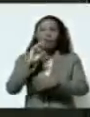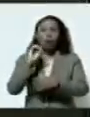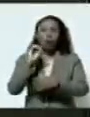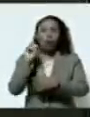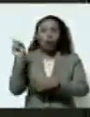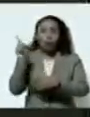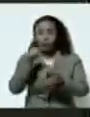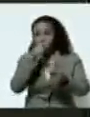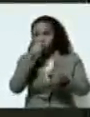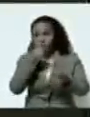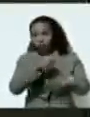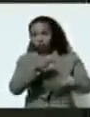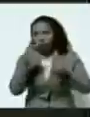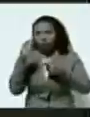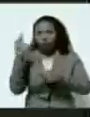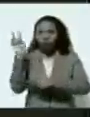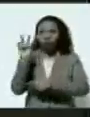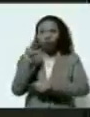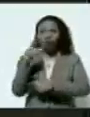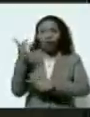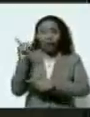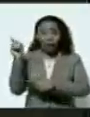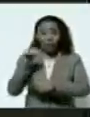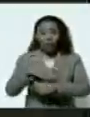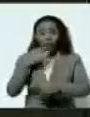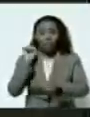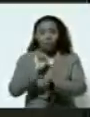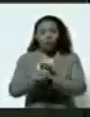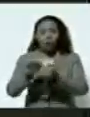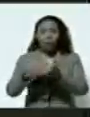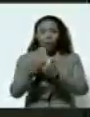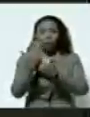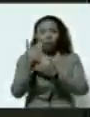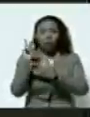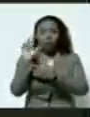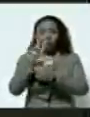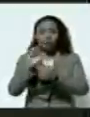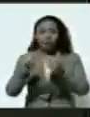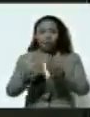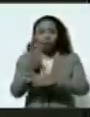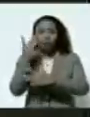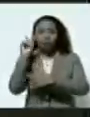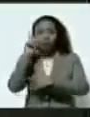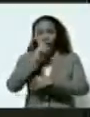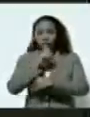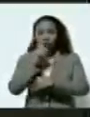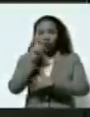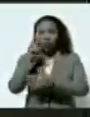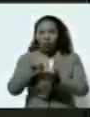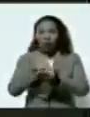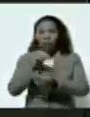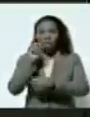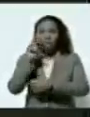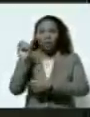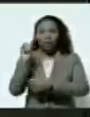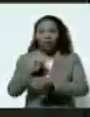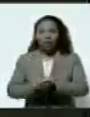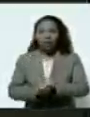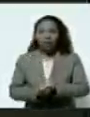un narcotraficante venezolano que fue capturado la madrugada del 3 de mayo del año